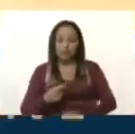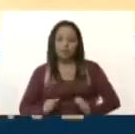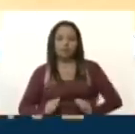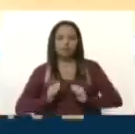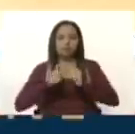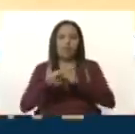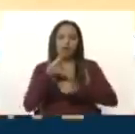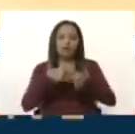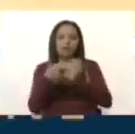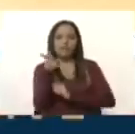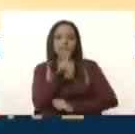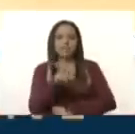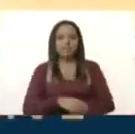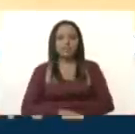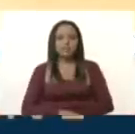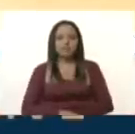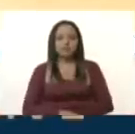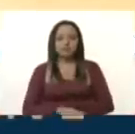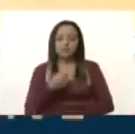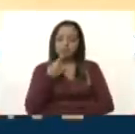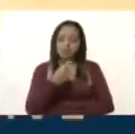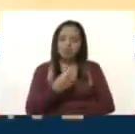Venezuela. Adelante, almirante Pinto.